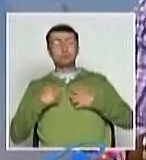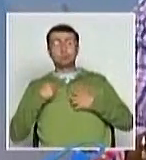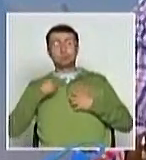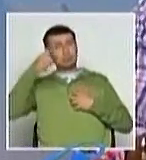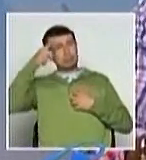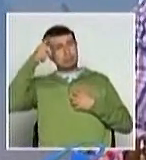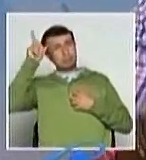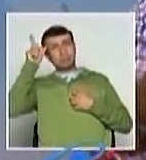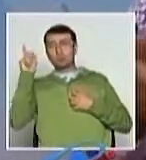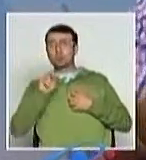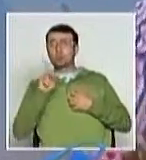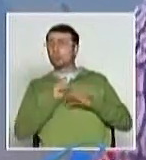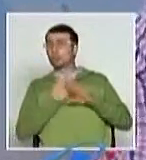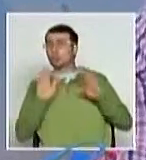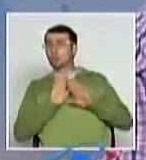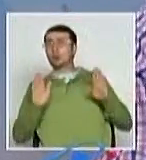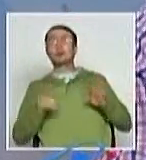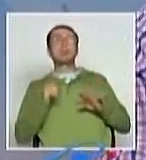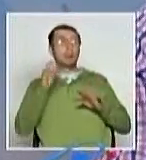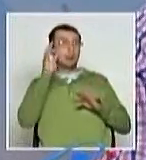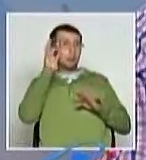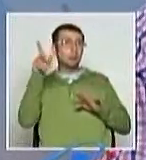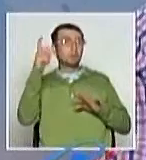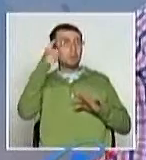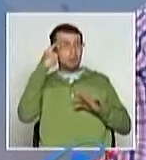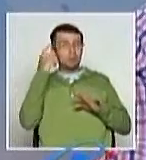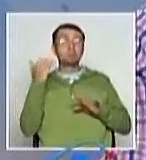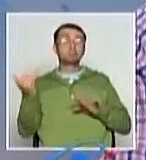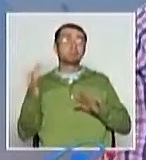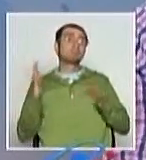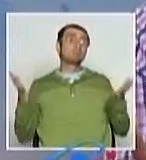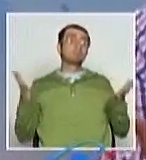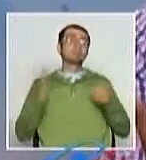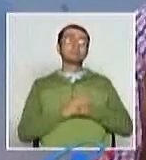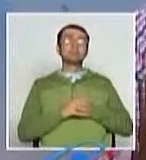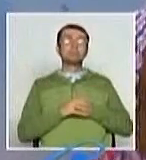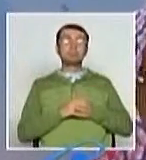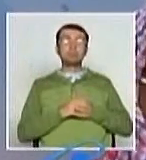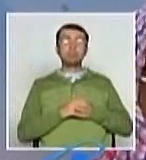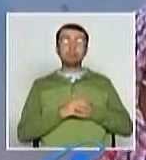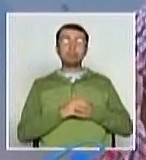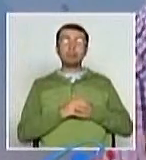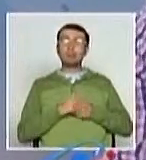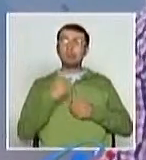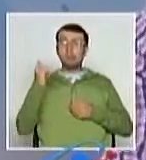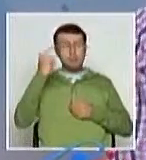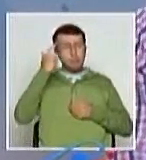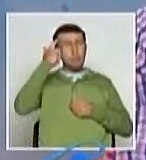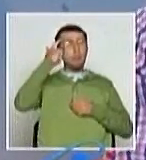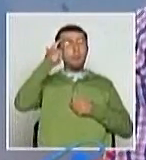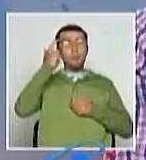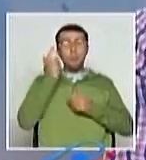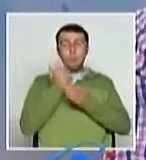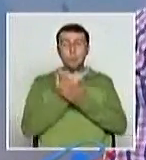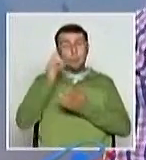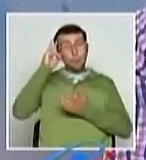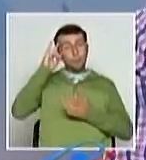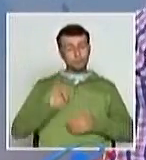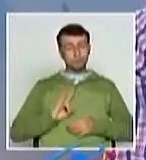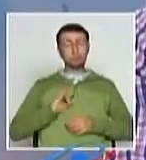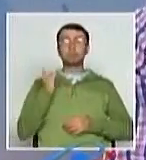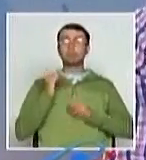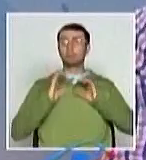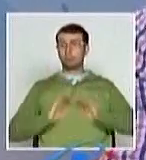teniendo eyaculación precoz en las otras relaciones sexuales entonces mire el efecto tan grande que tiene la parte